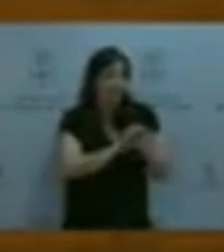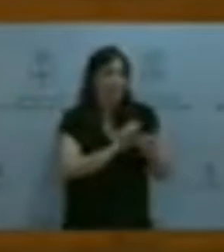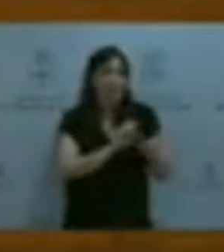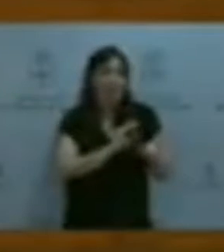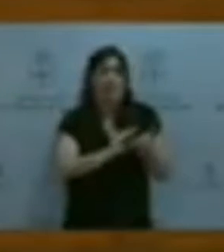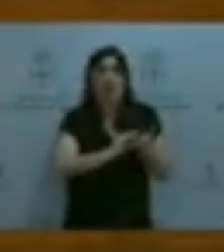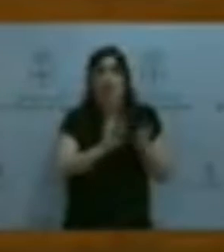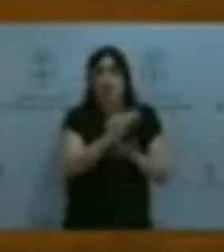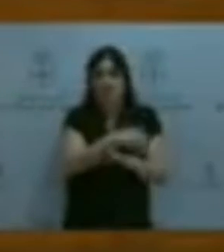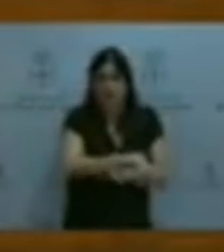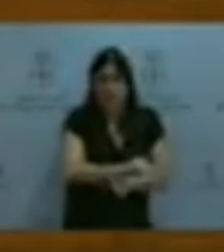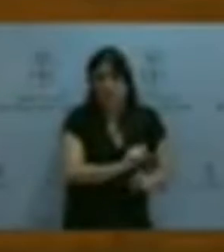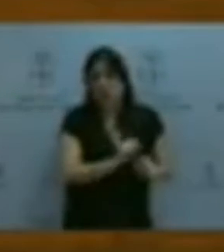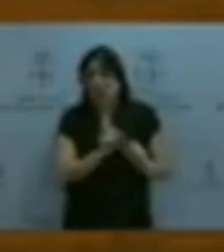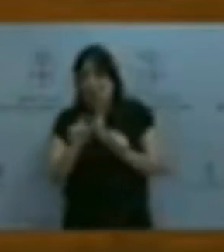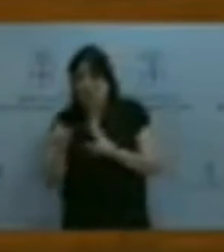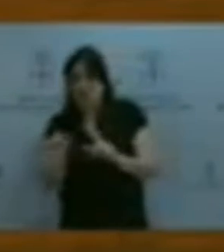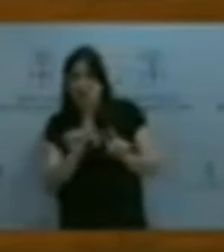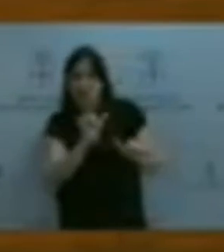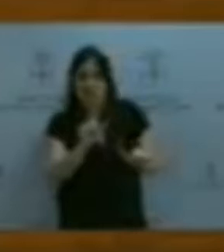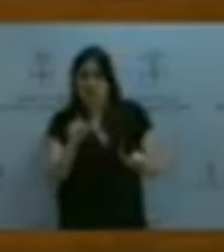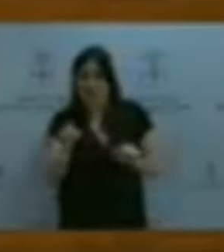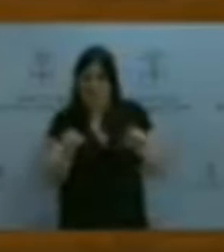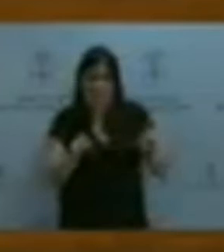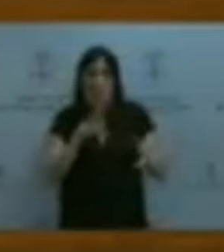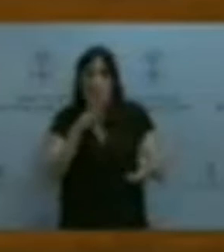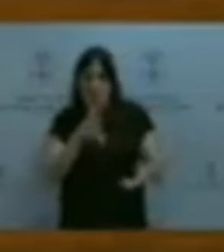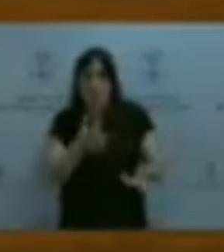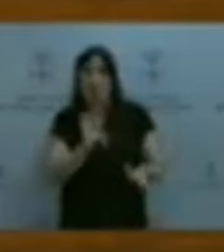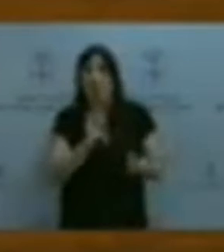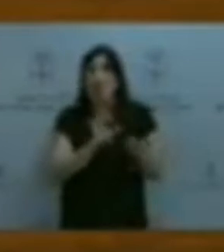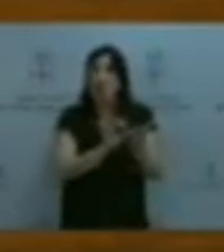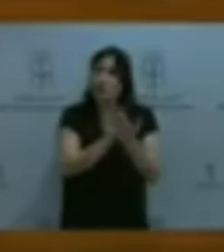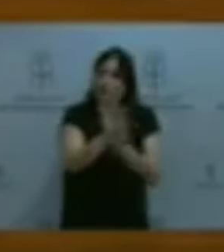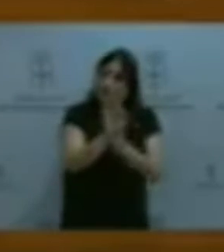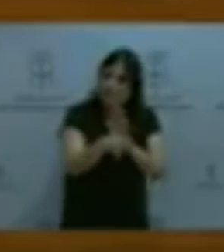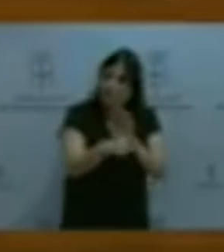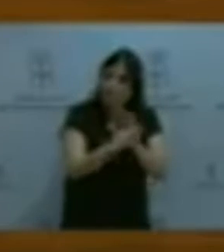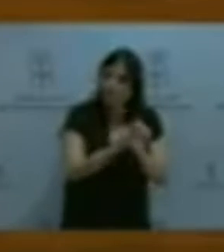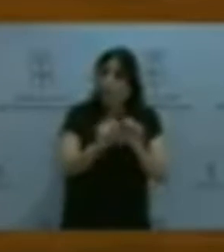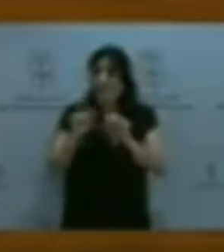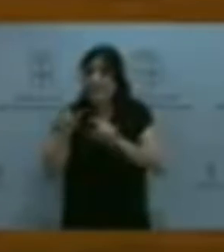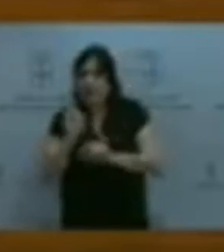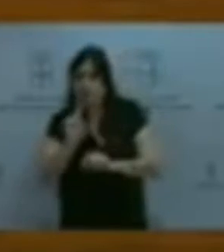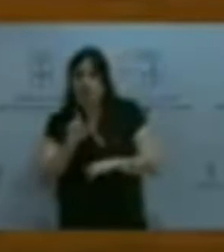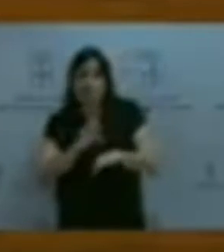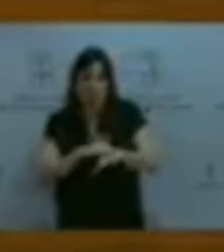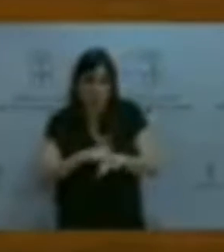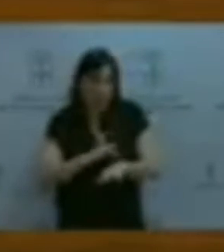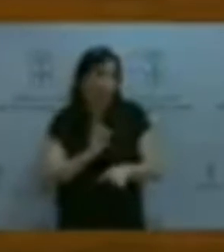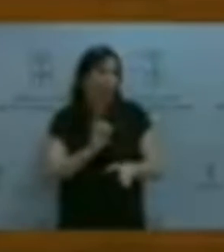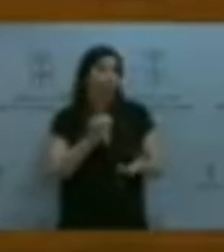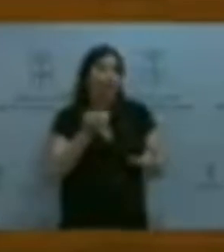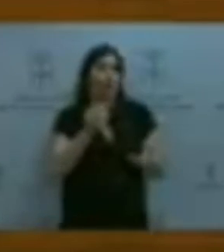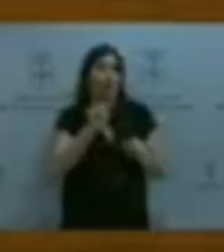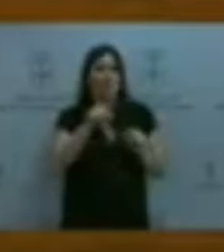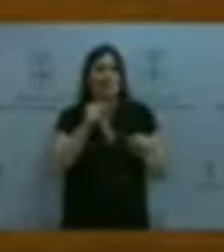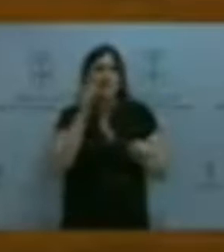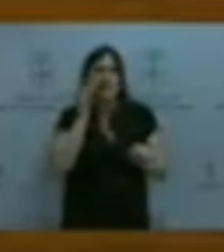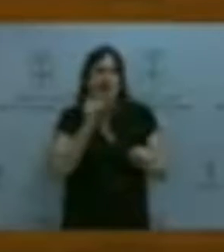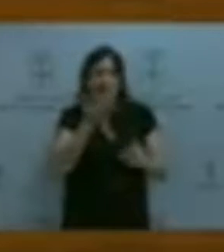por qué perviven todavía unos servicios porque no han sido trasladados, de cómo fue la desafectación. Todo esto se les ha preguntado y que cada